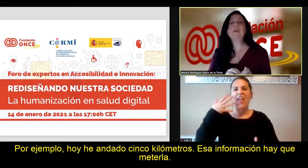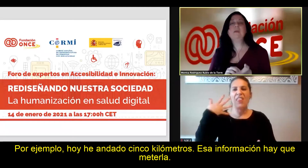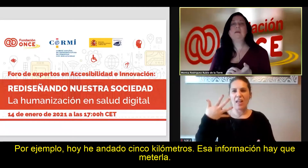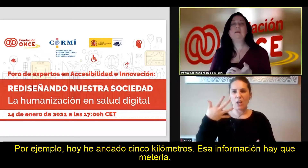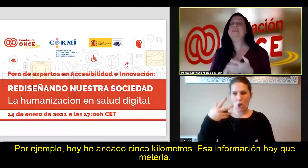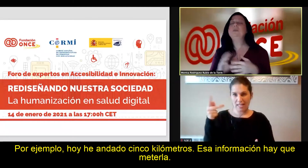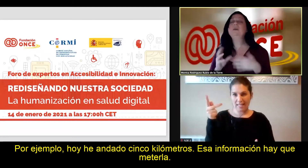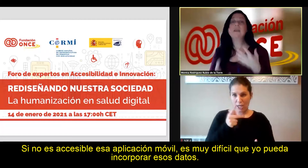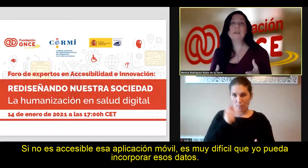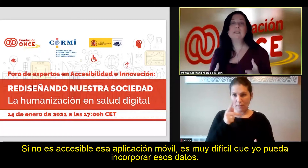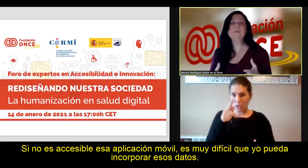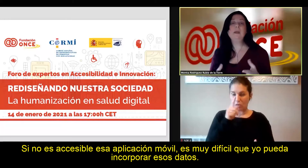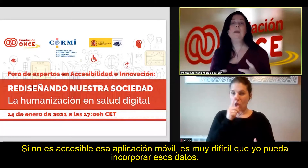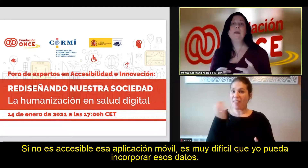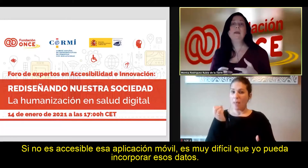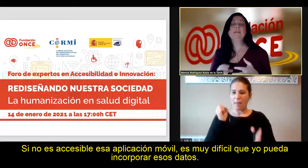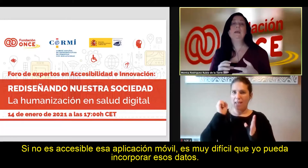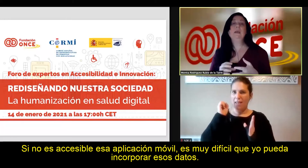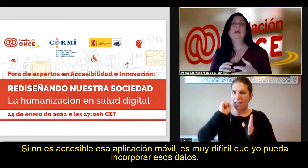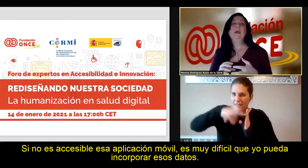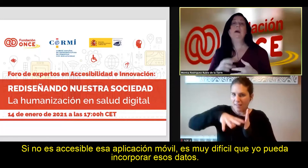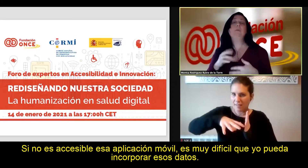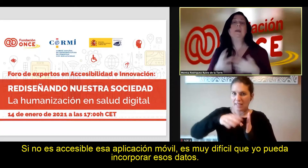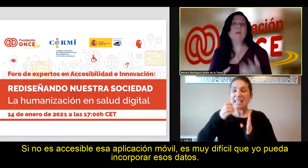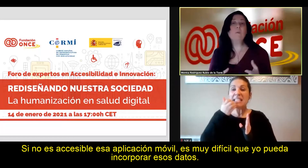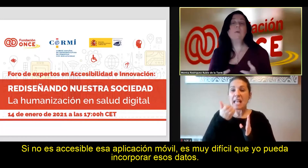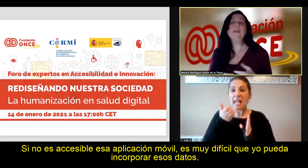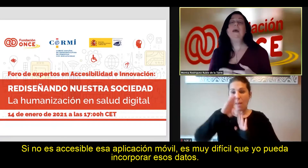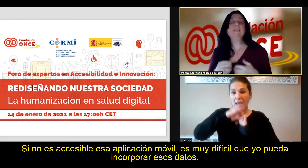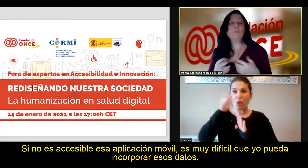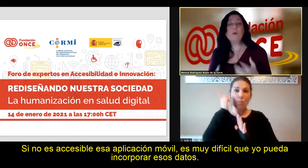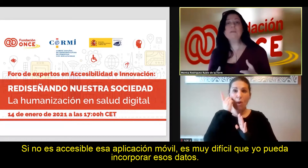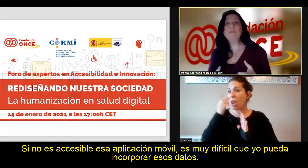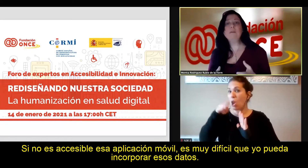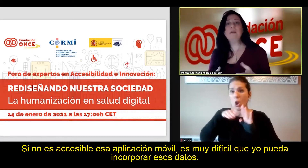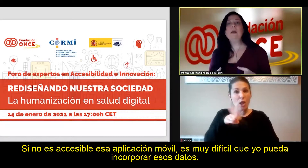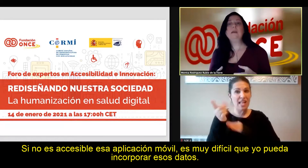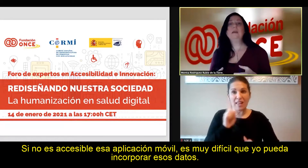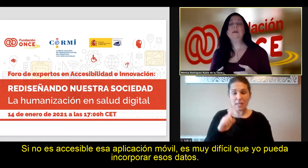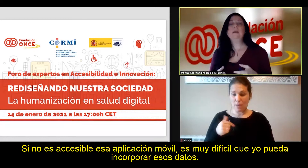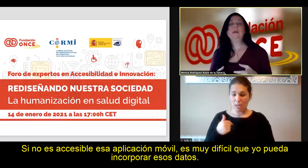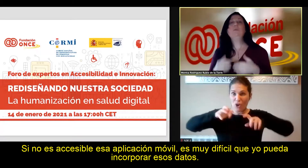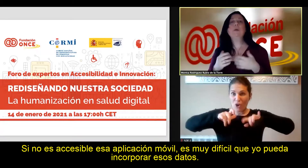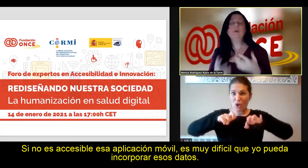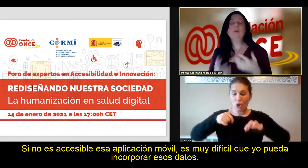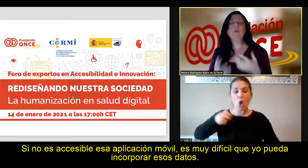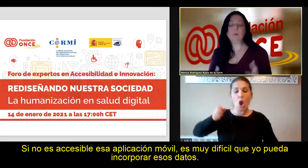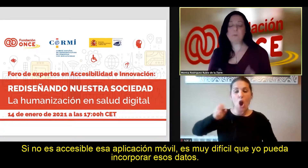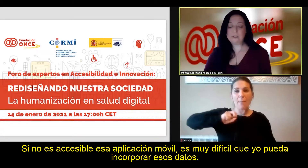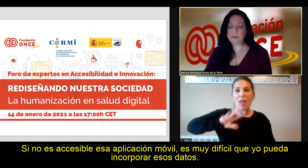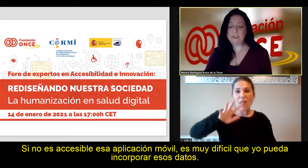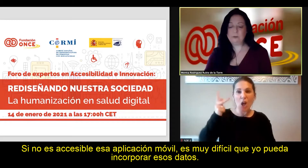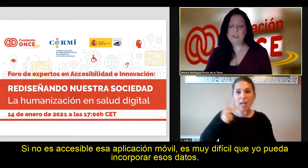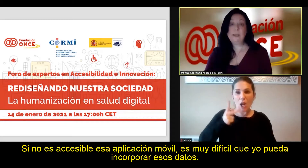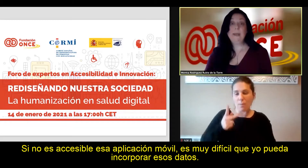que meterla. Si no es accesible esa aplicación móvil, es muy difícil que yo pueda incorporar